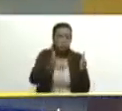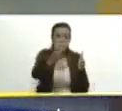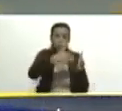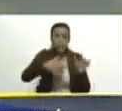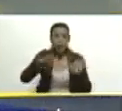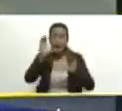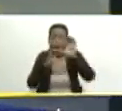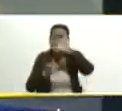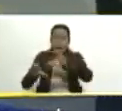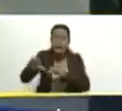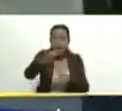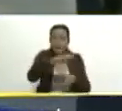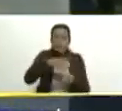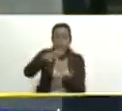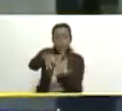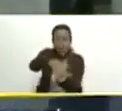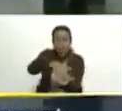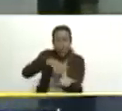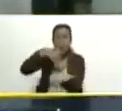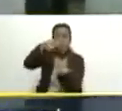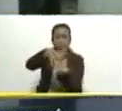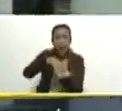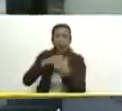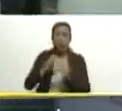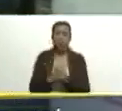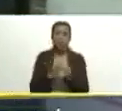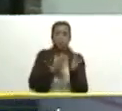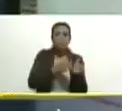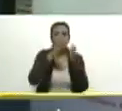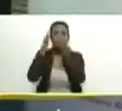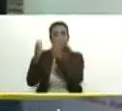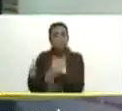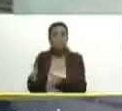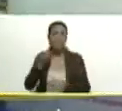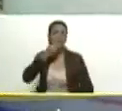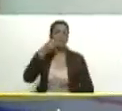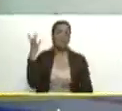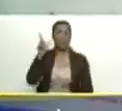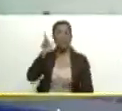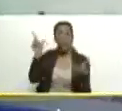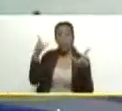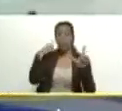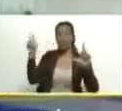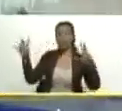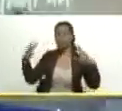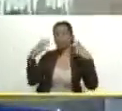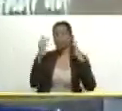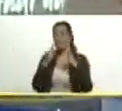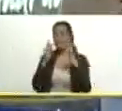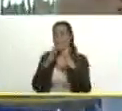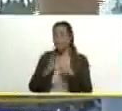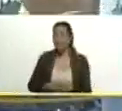ecológicos, se despulpa. Mira, Luis, está en la televisión, vale, mira, coño, eres famoso, vale. Ahí